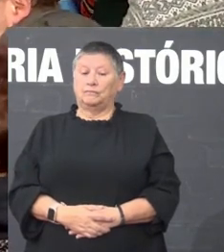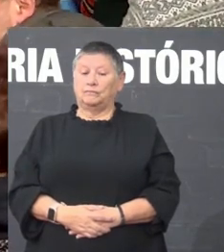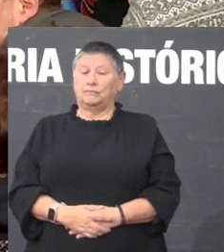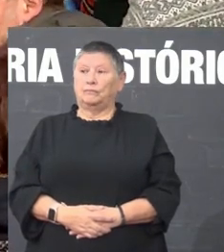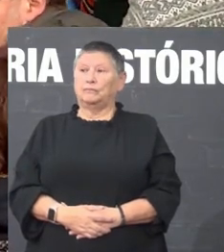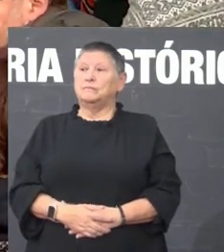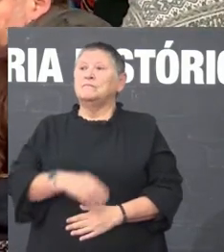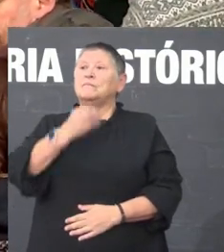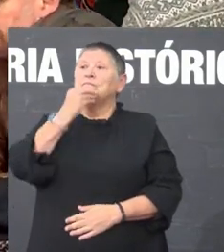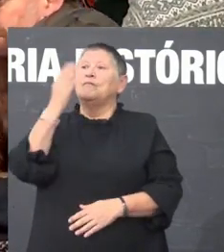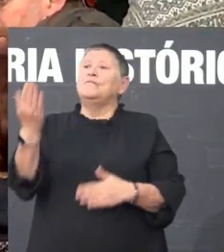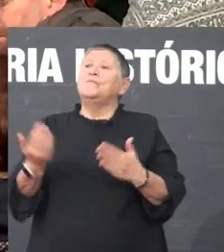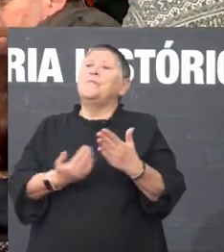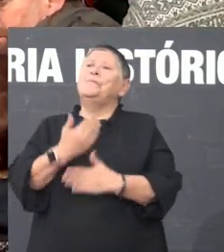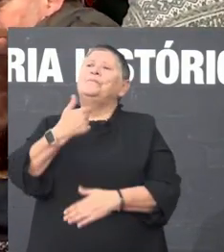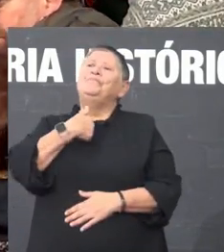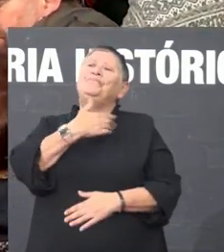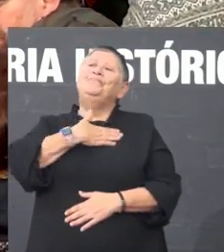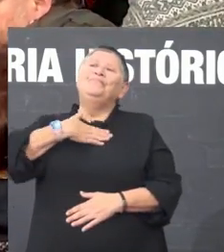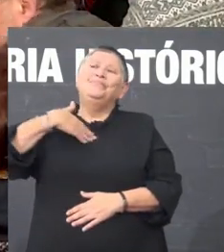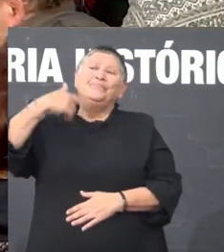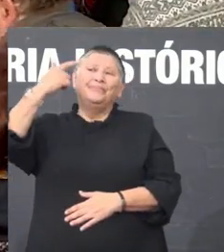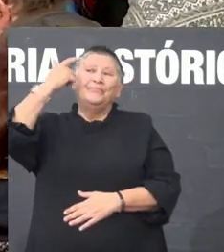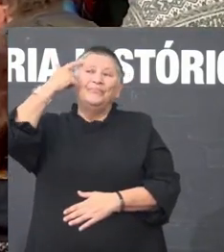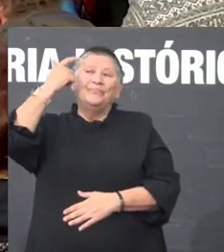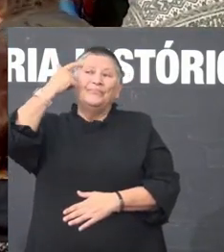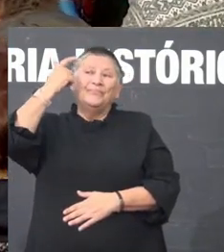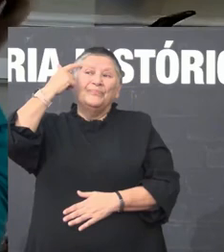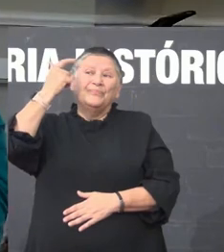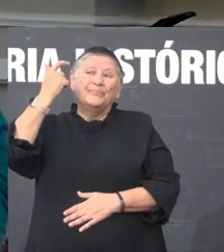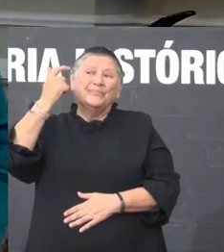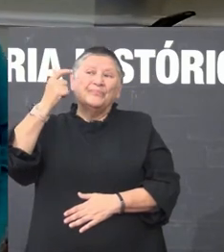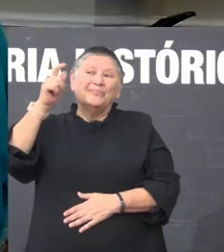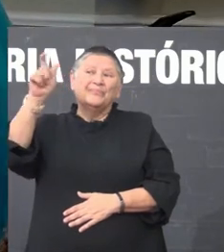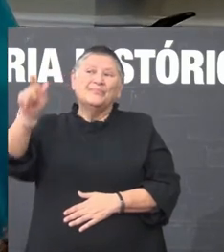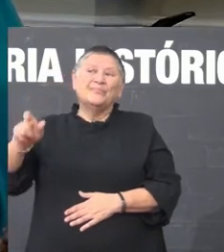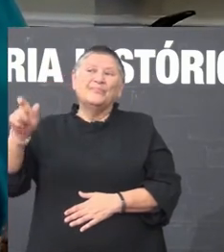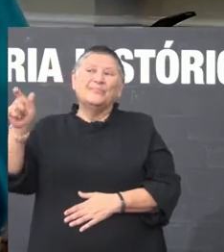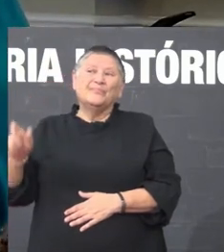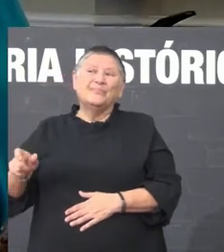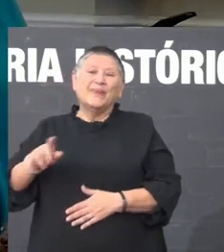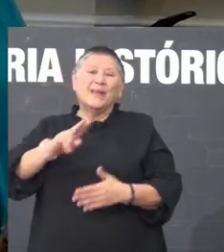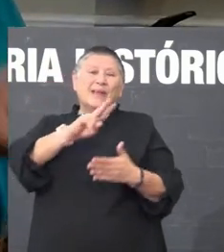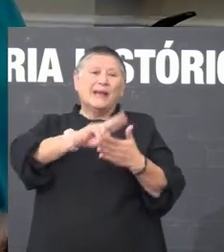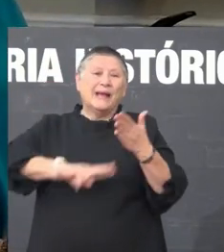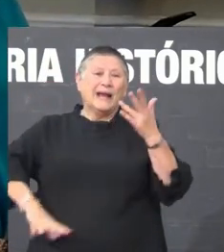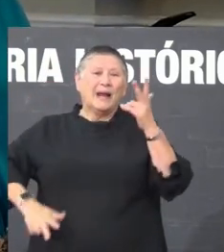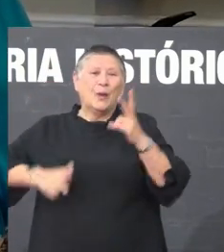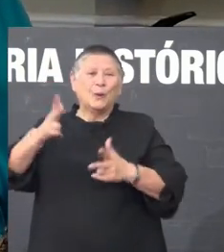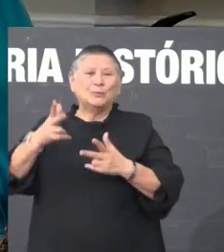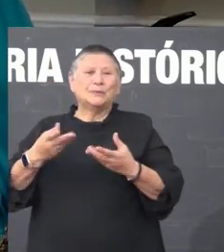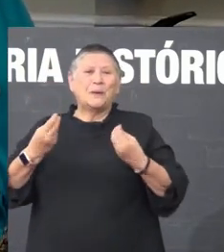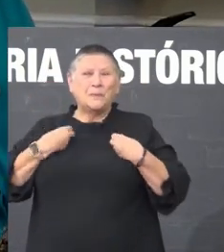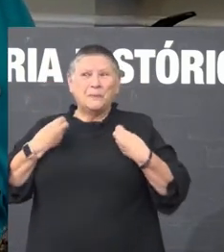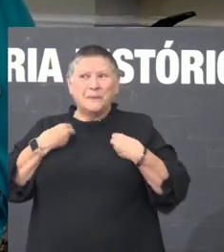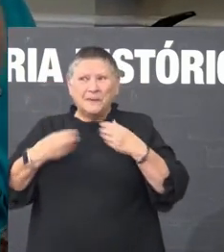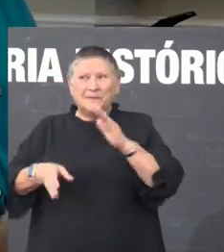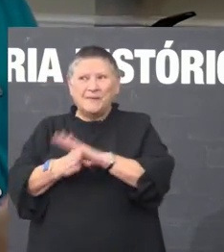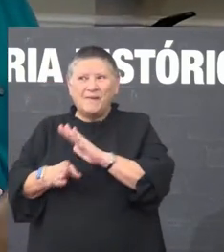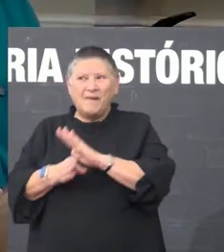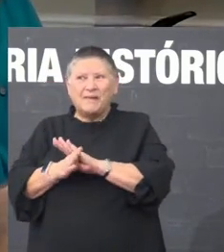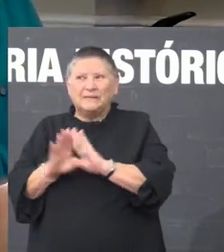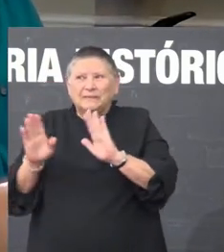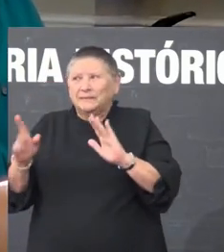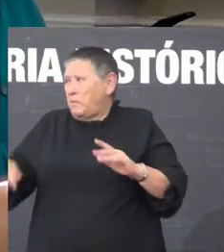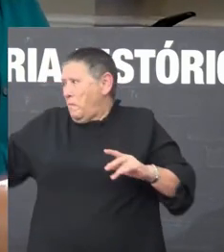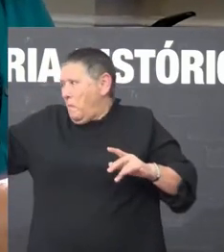Buenos días. Quería saber si el espíritu de Galeusca sigue vigente o sigue vivo. O, a mesa,